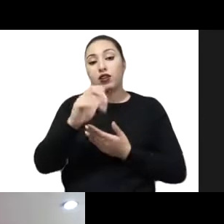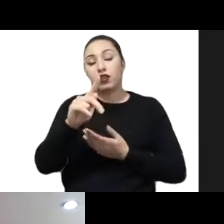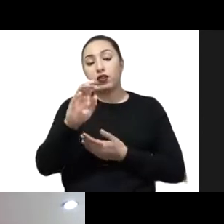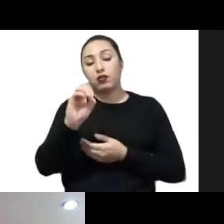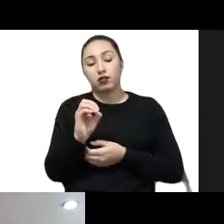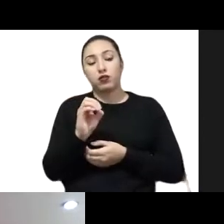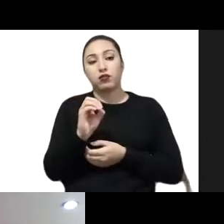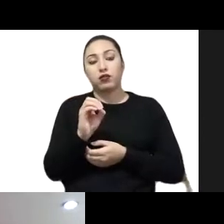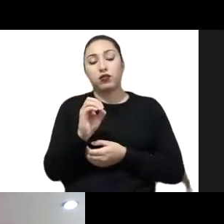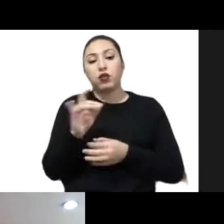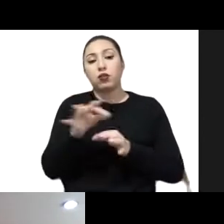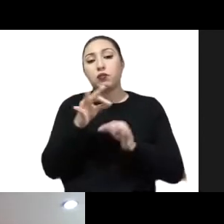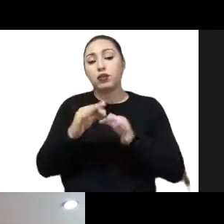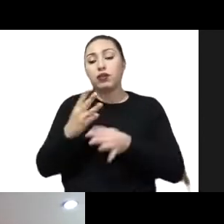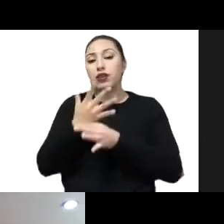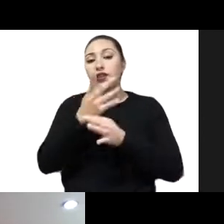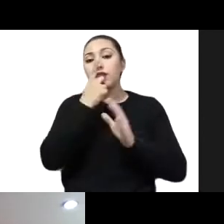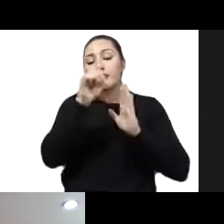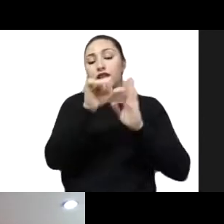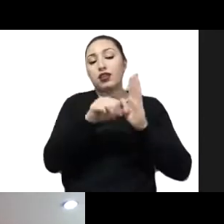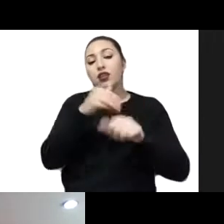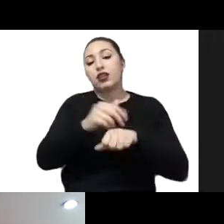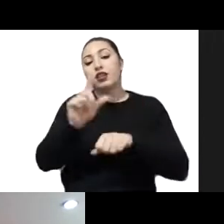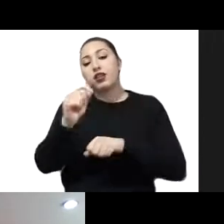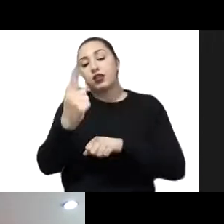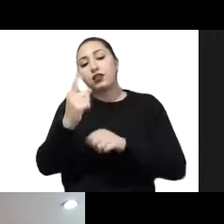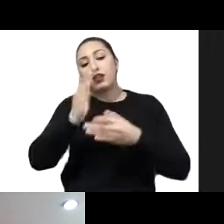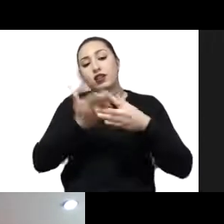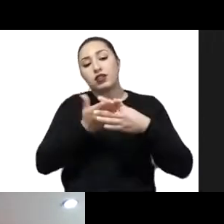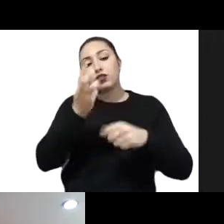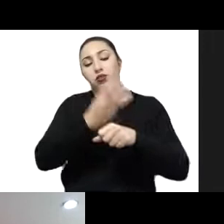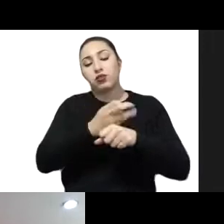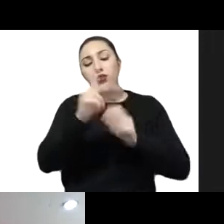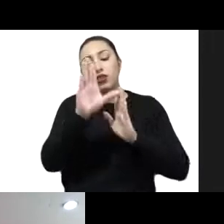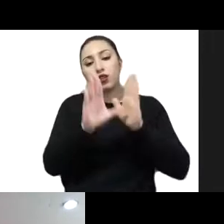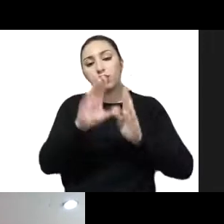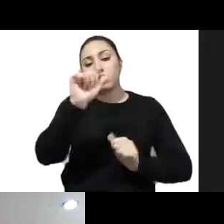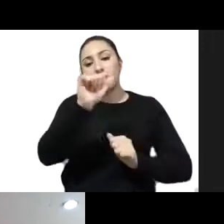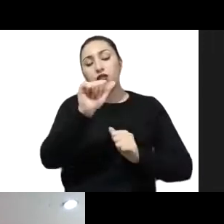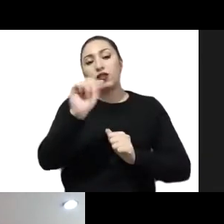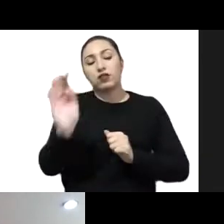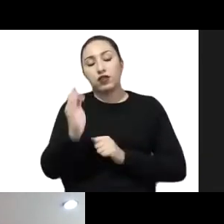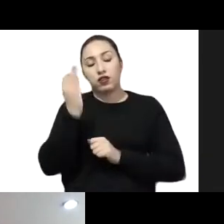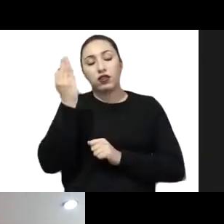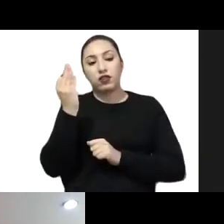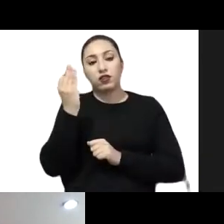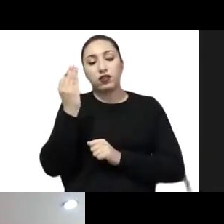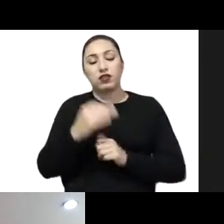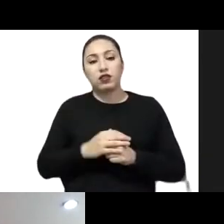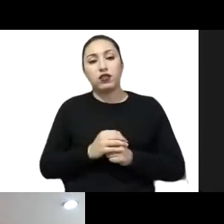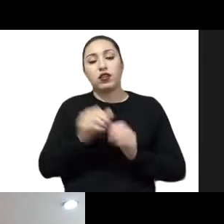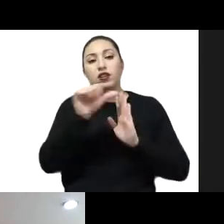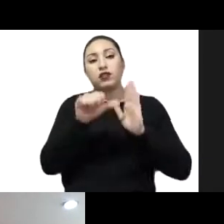de conformidad con los artículos 71, fracción tercera, de la Constitución Política de los Estados Unidos Mexicanos y el